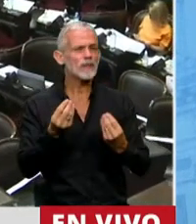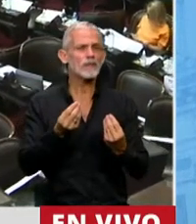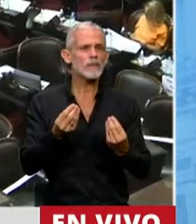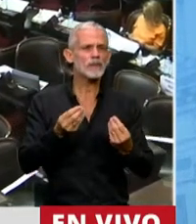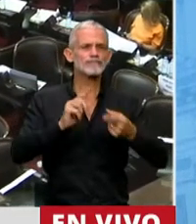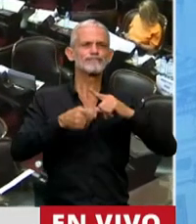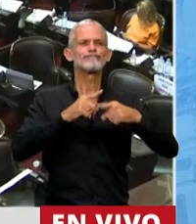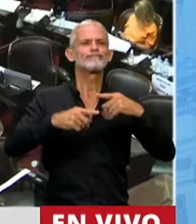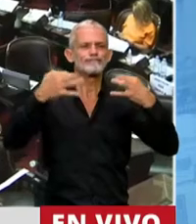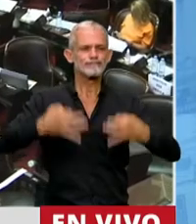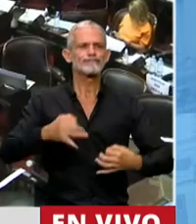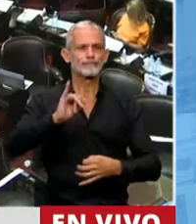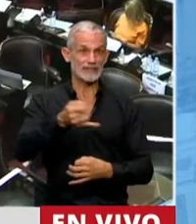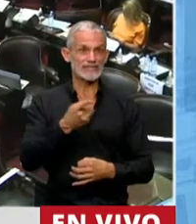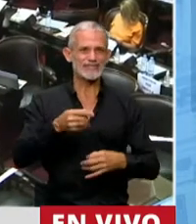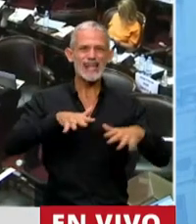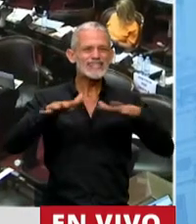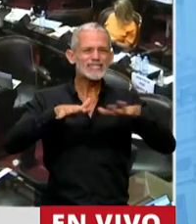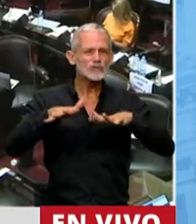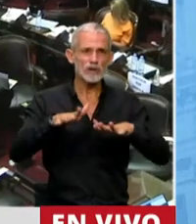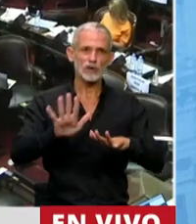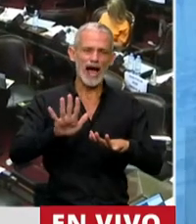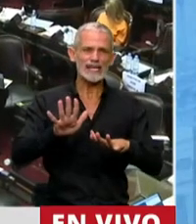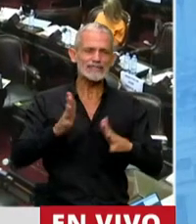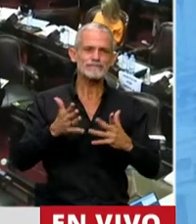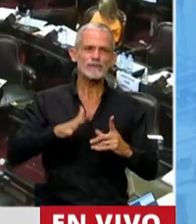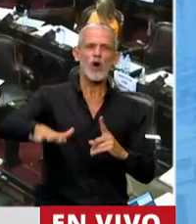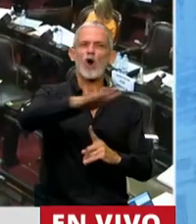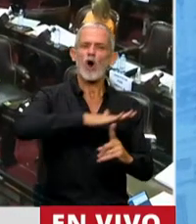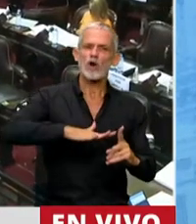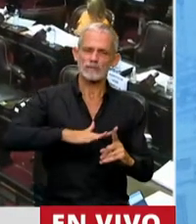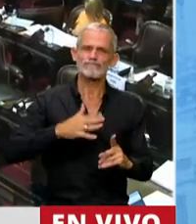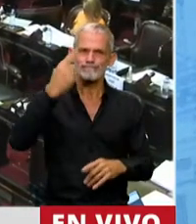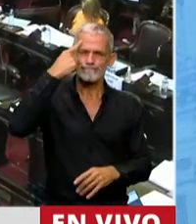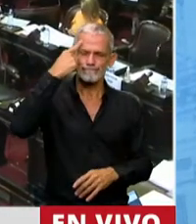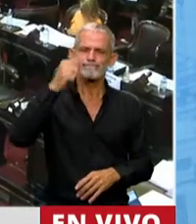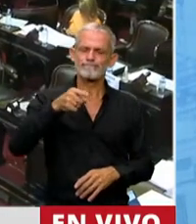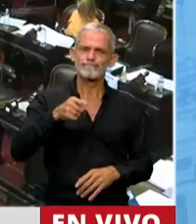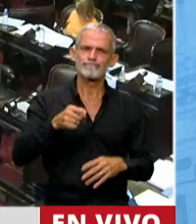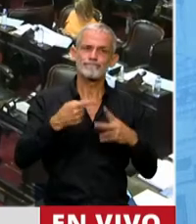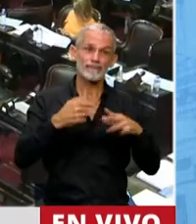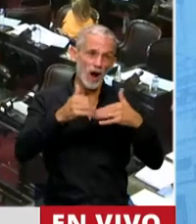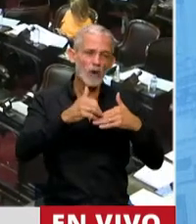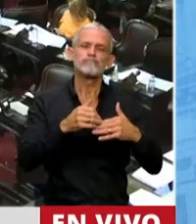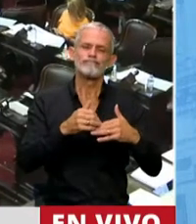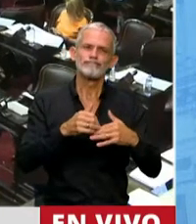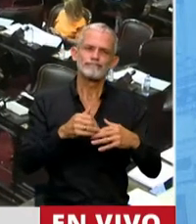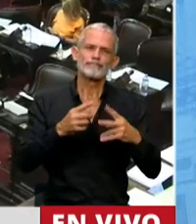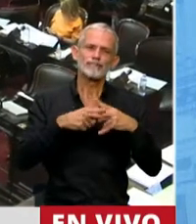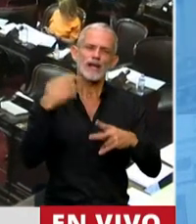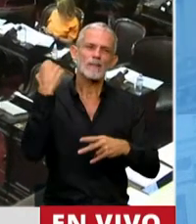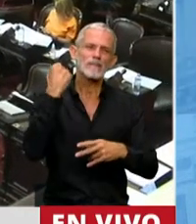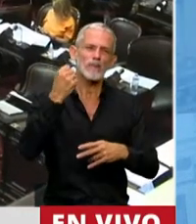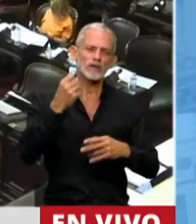llegar y han tomado dentro de esta coyuntura y este contexto, han considerado que era una herramienta efectiva para